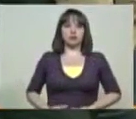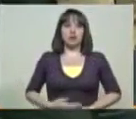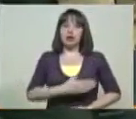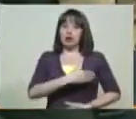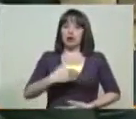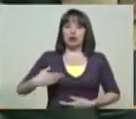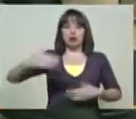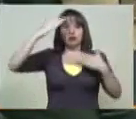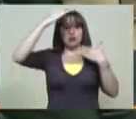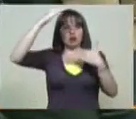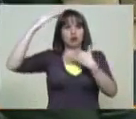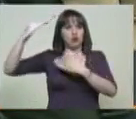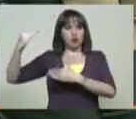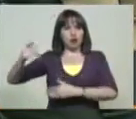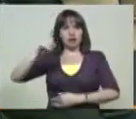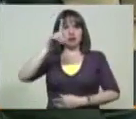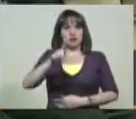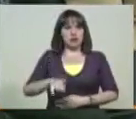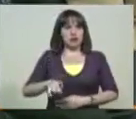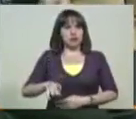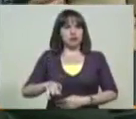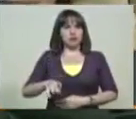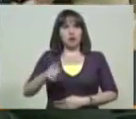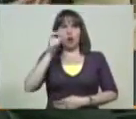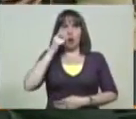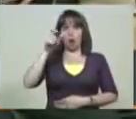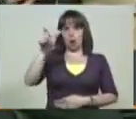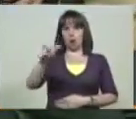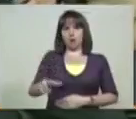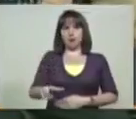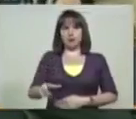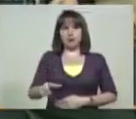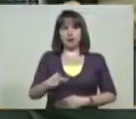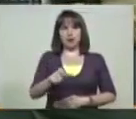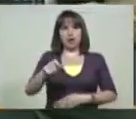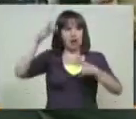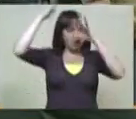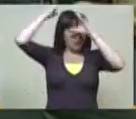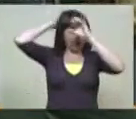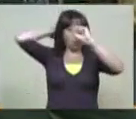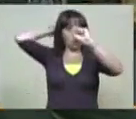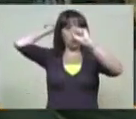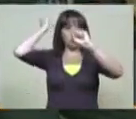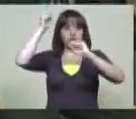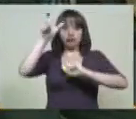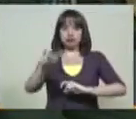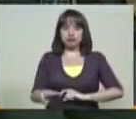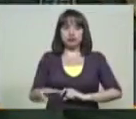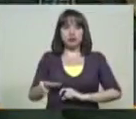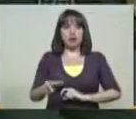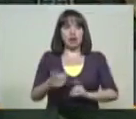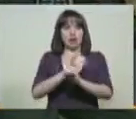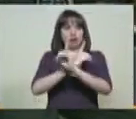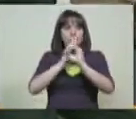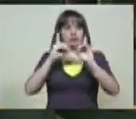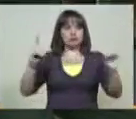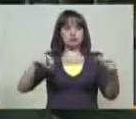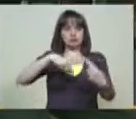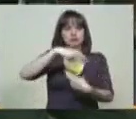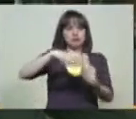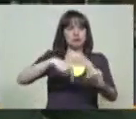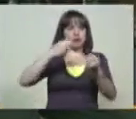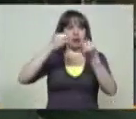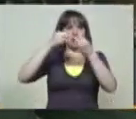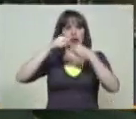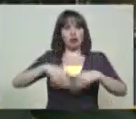quiero saludar al compañero rising el embajador de la república democrática de corea y mandarle un saludo